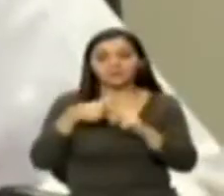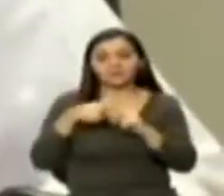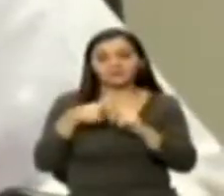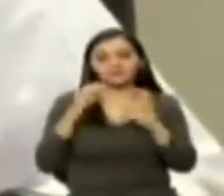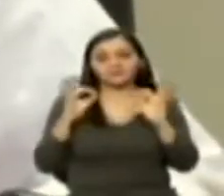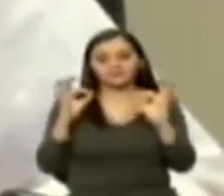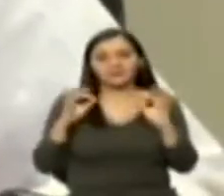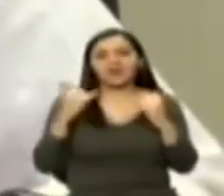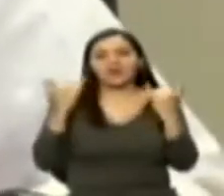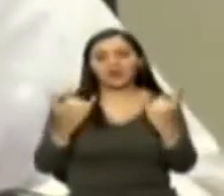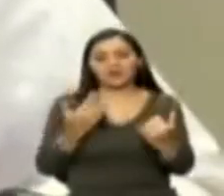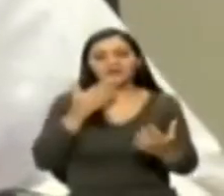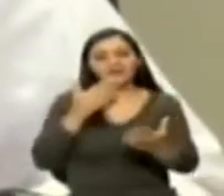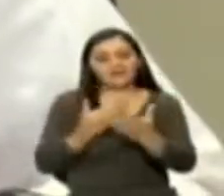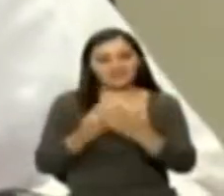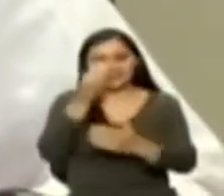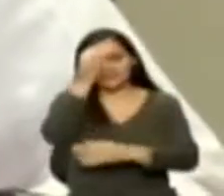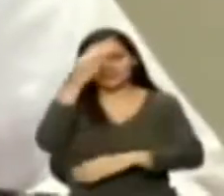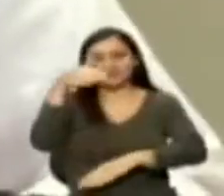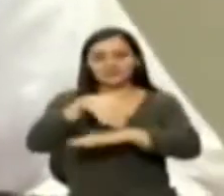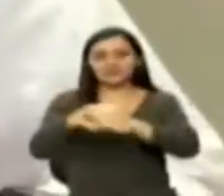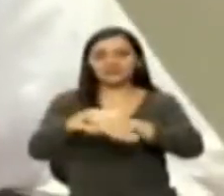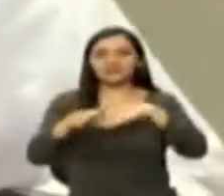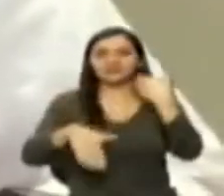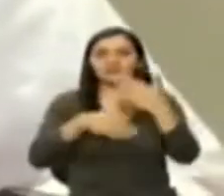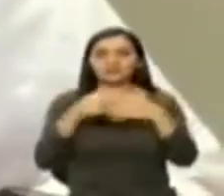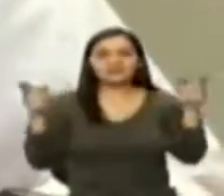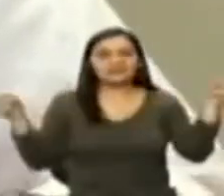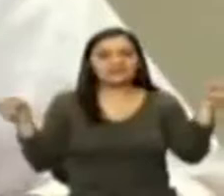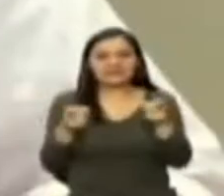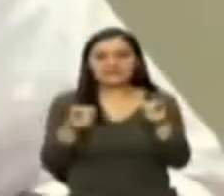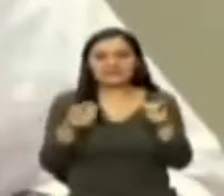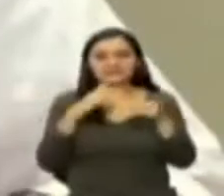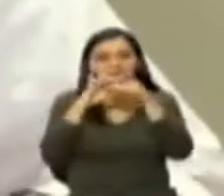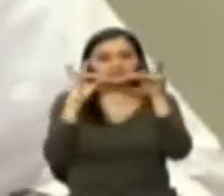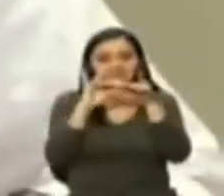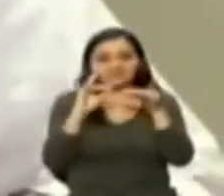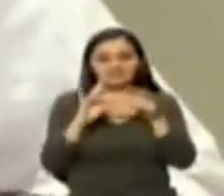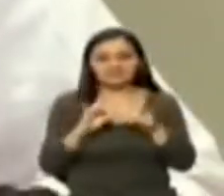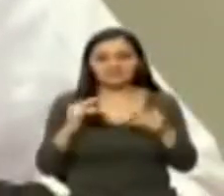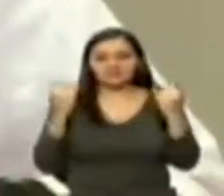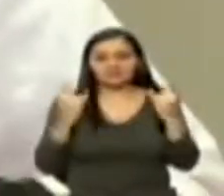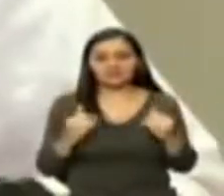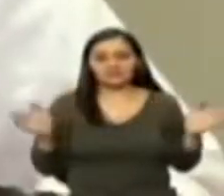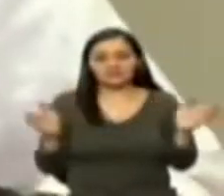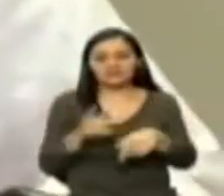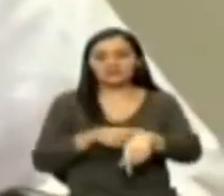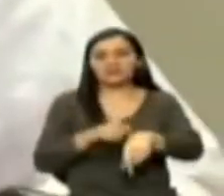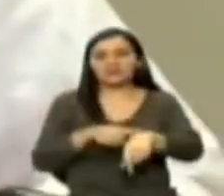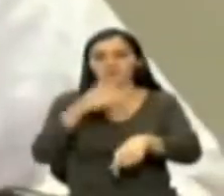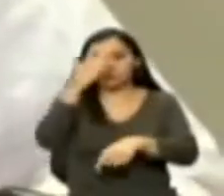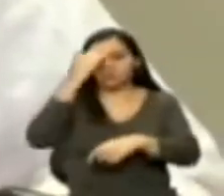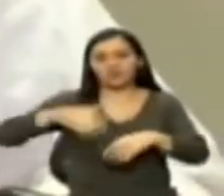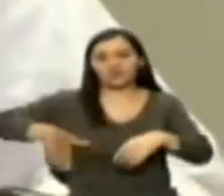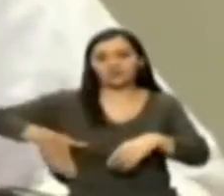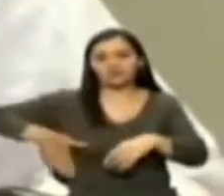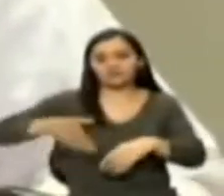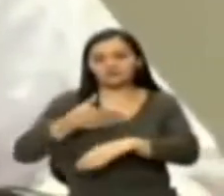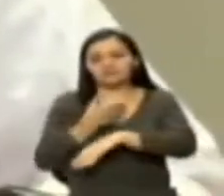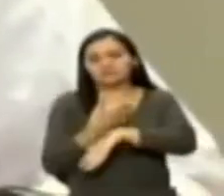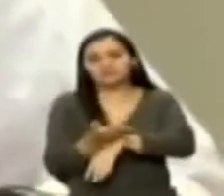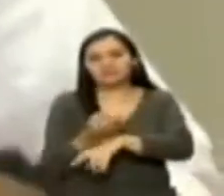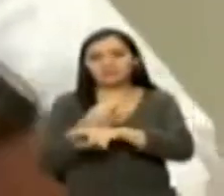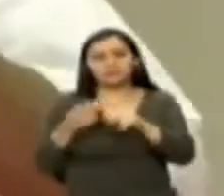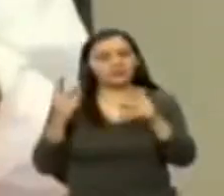a todos. Bienvenidas. Bienvenidos. Voy a ser lo más breve en describir la jornada porque estamos cortos de tiempo por el atraso y